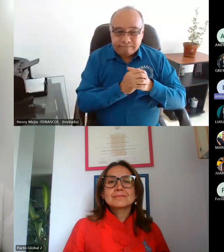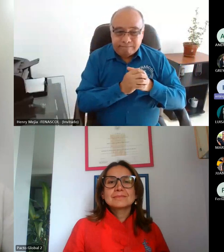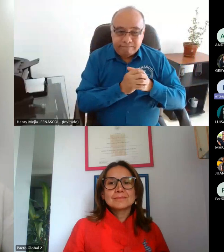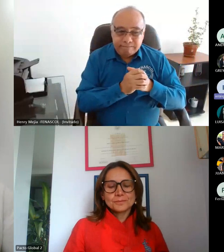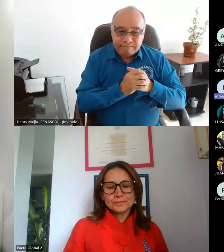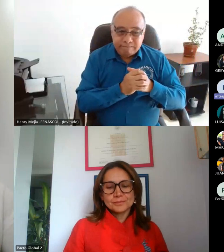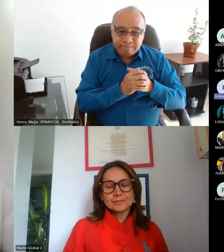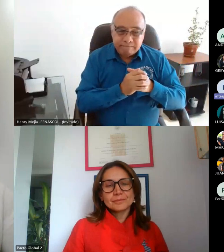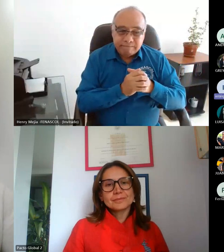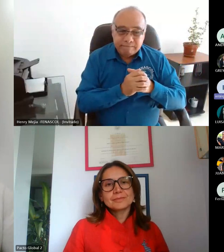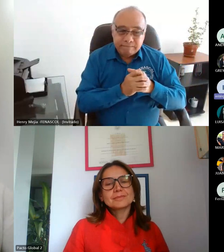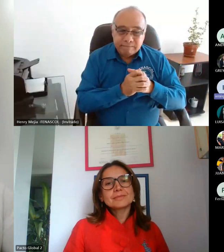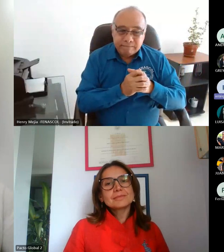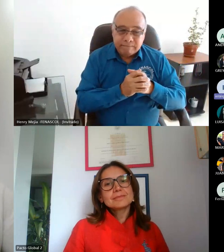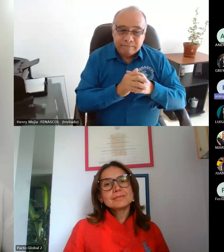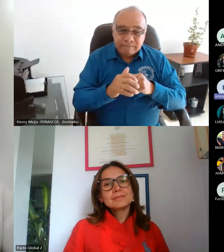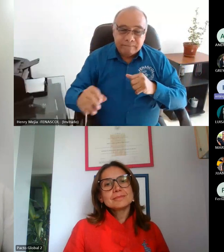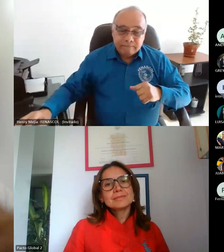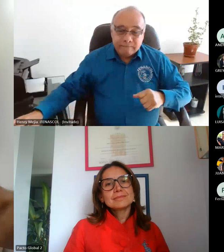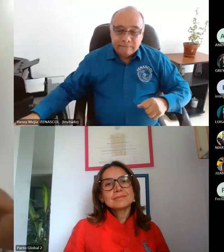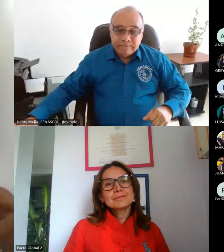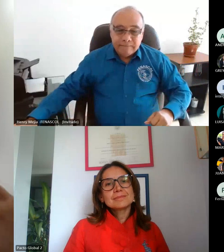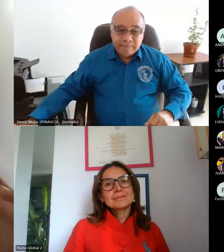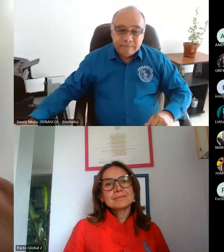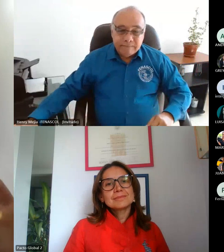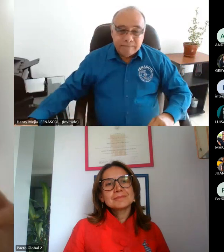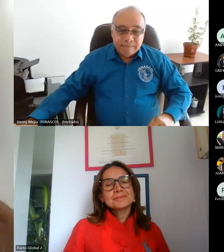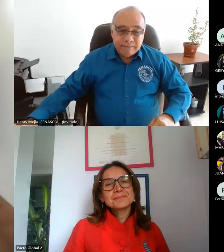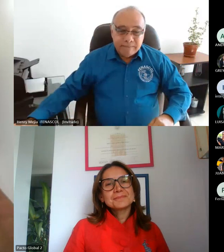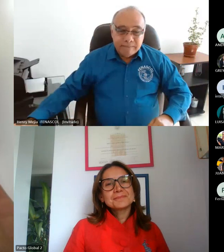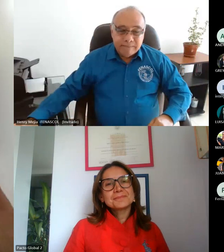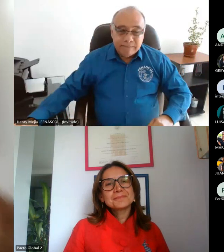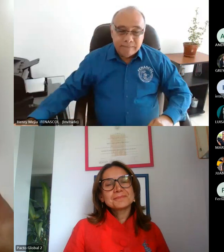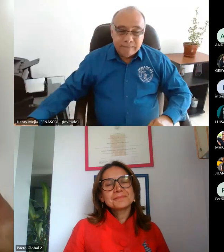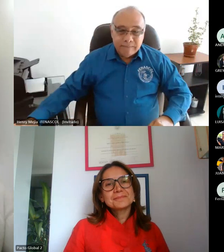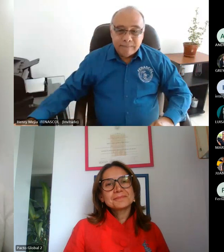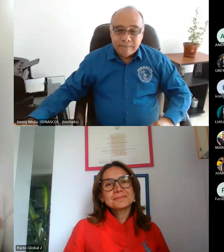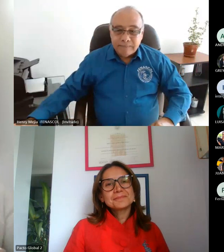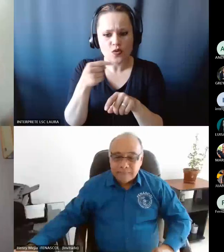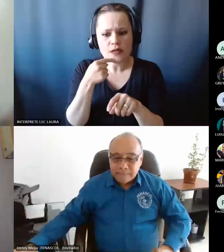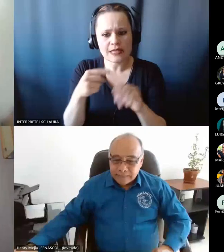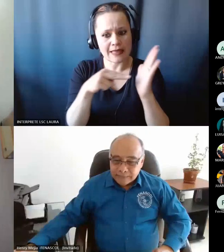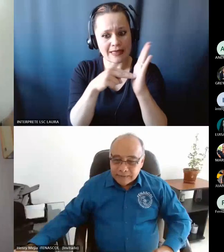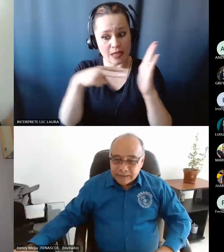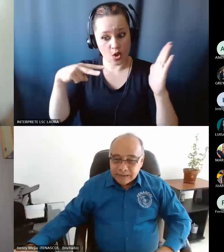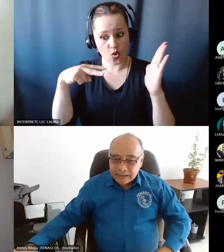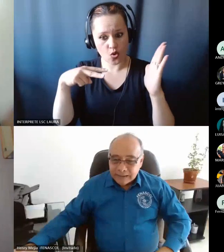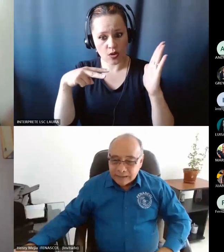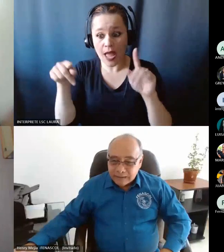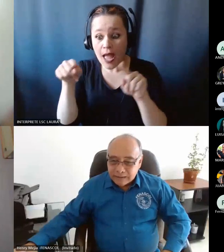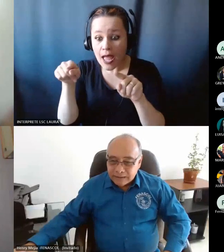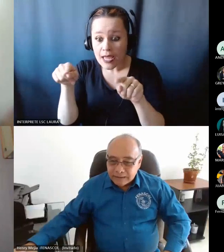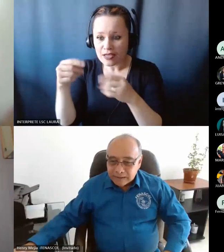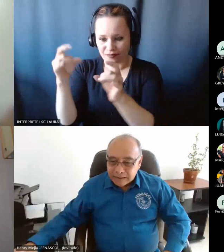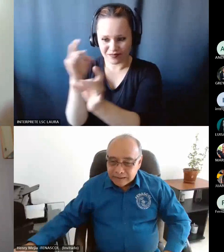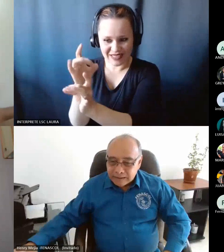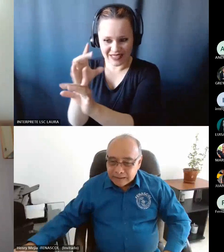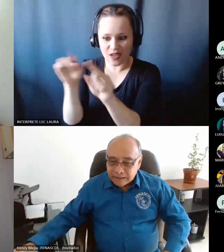empresas Esta es una invitación para ellas ahí en esa parte que habla de la tecnología recibimos una pregunta